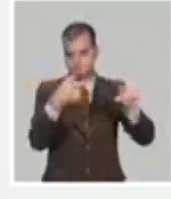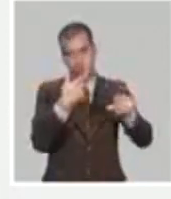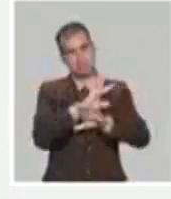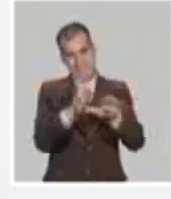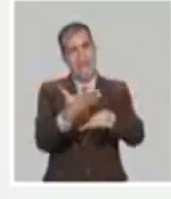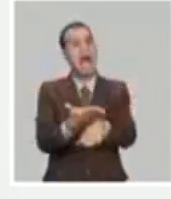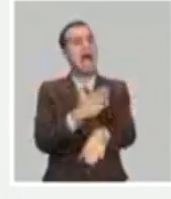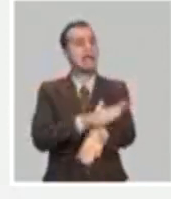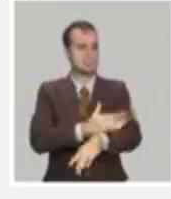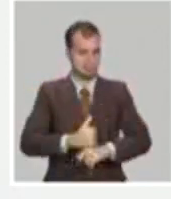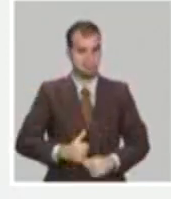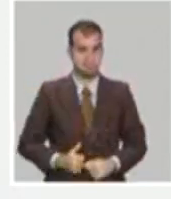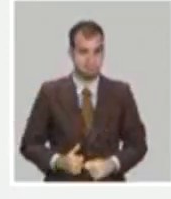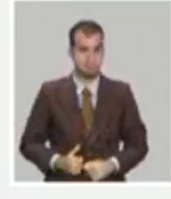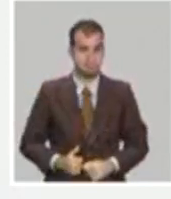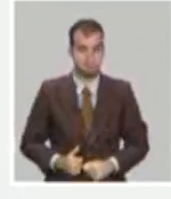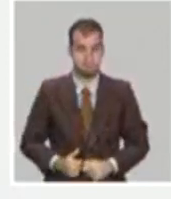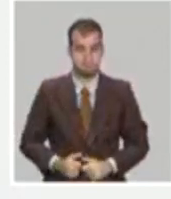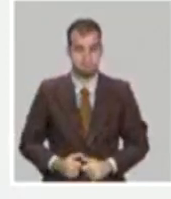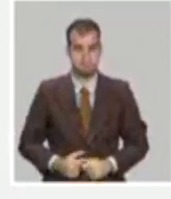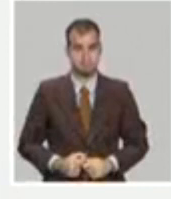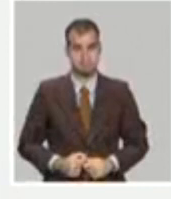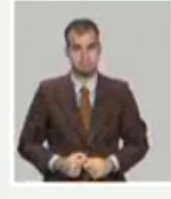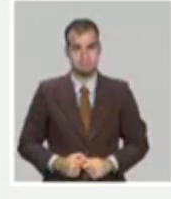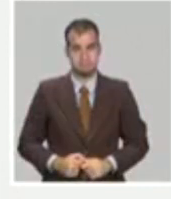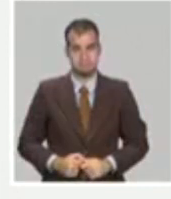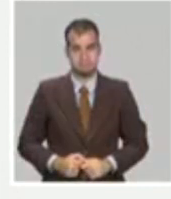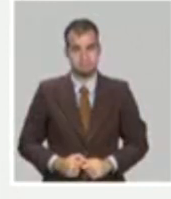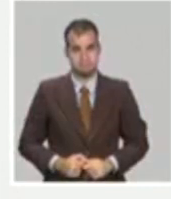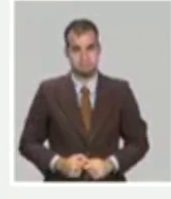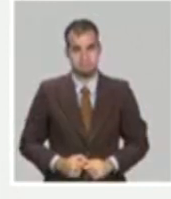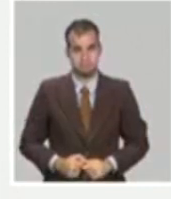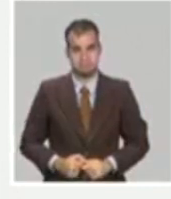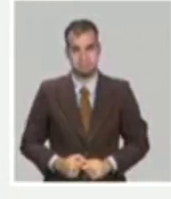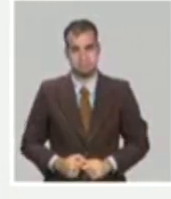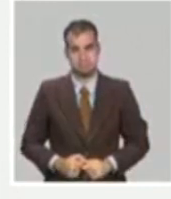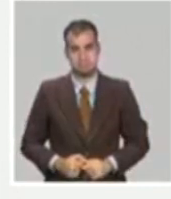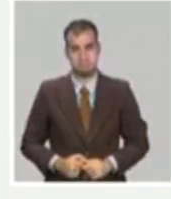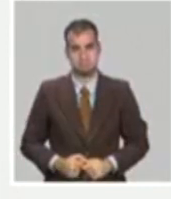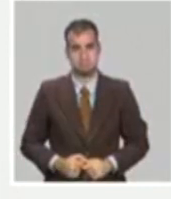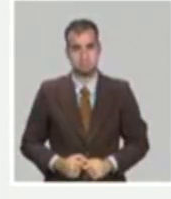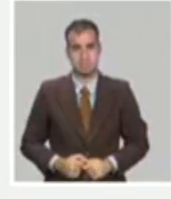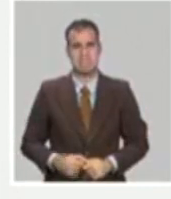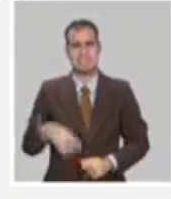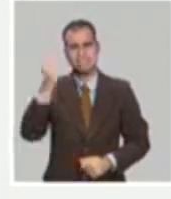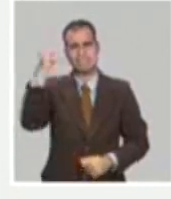realizar la intervención, se ha garantizado la cadena de frío,